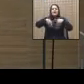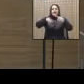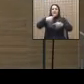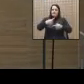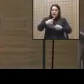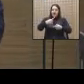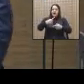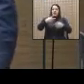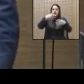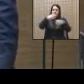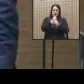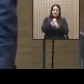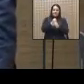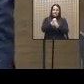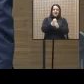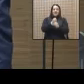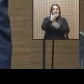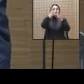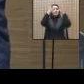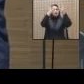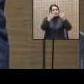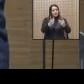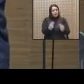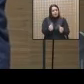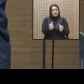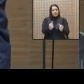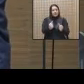a ocasionar el presupuesto de la República.